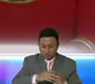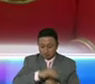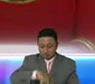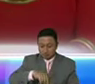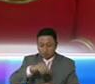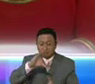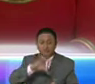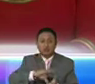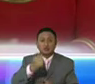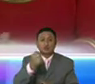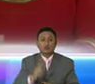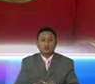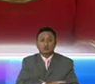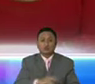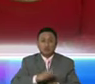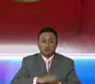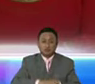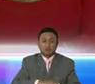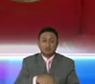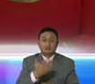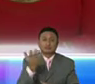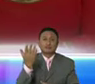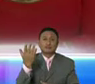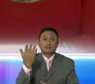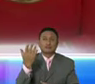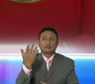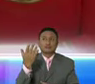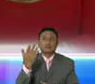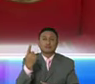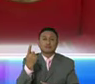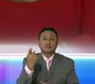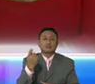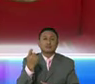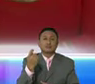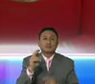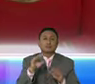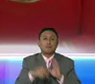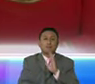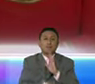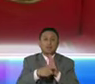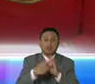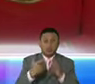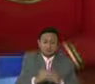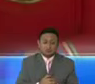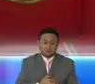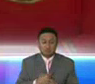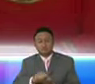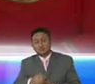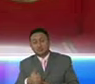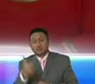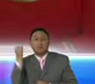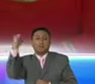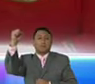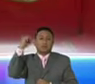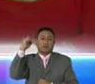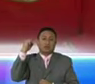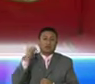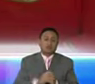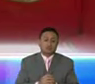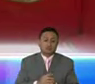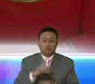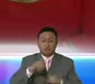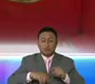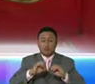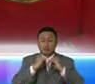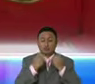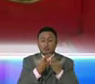sur amazónico es por la ampliación de la 11ª ronda petrolera y en los otros espacios justamente ha sido por los derechos, ¿no? Algunas